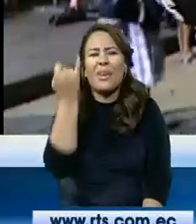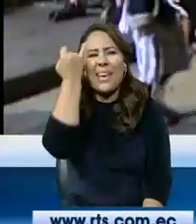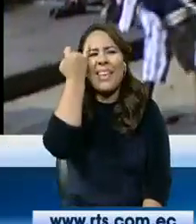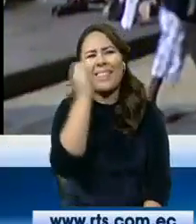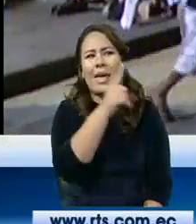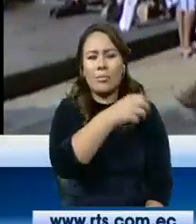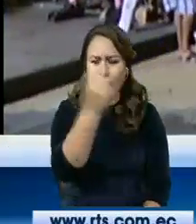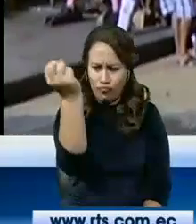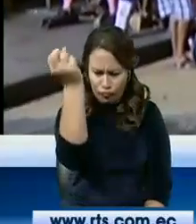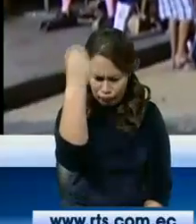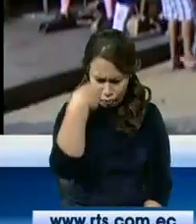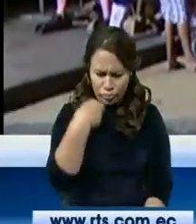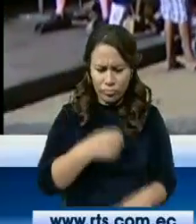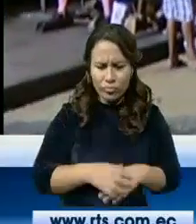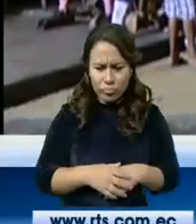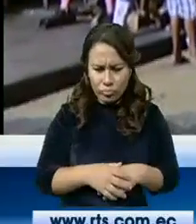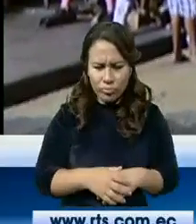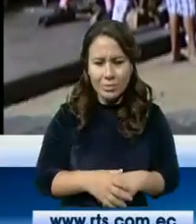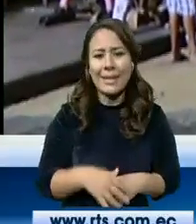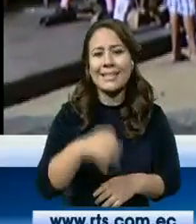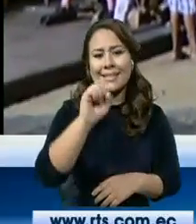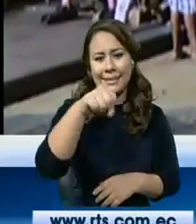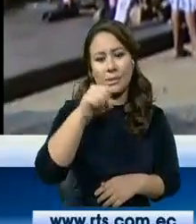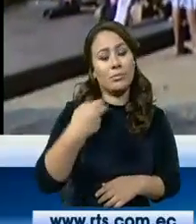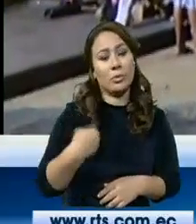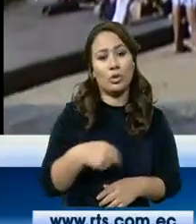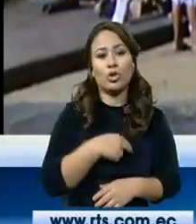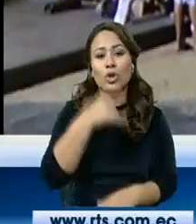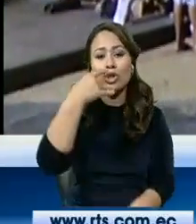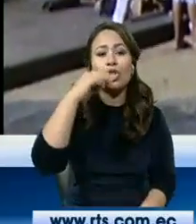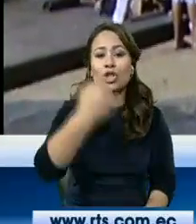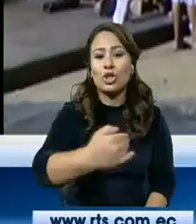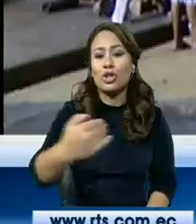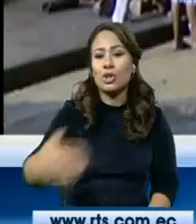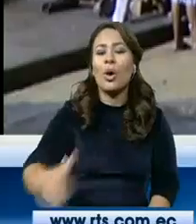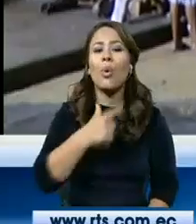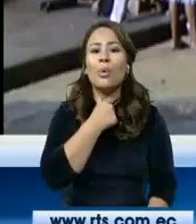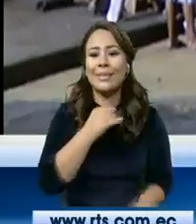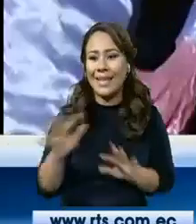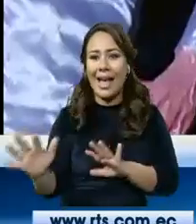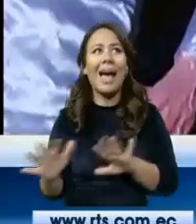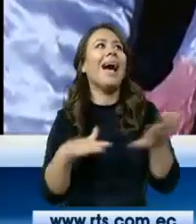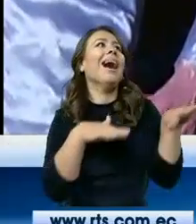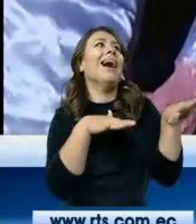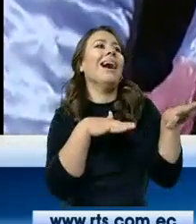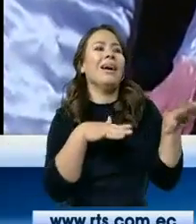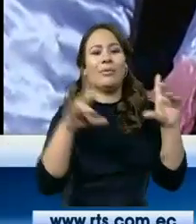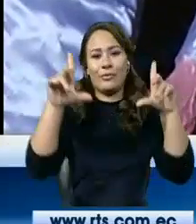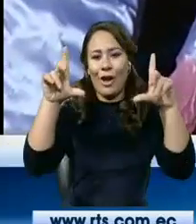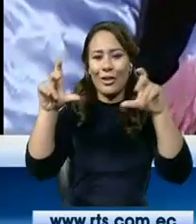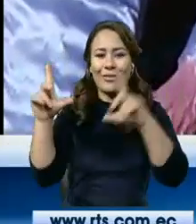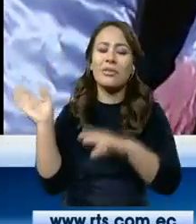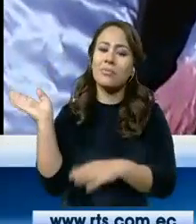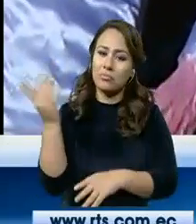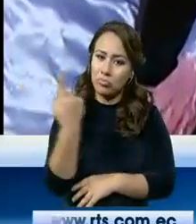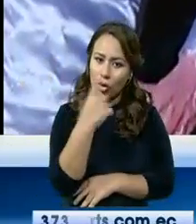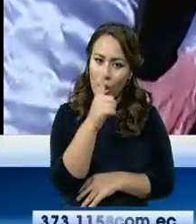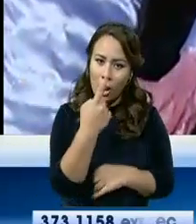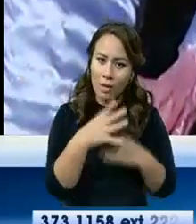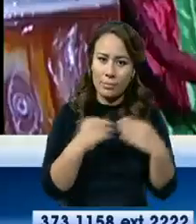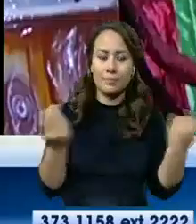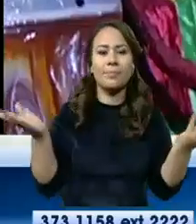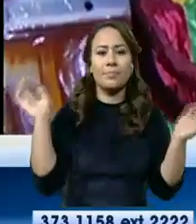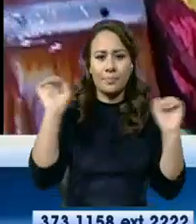vecindad del Chavo? Bueno, más lo hicimos por los niños pequeños, para llamar la atención. Invito a todos los ciudadanos de